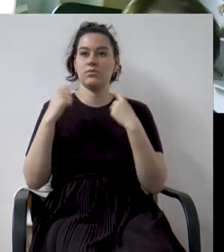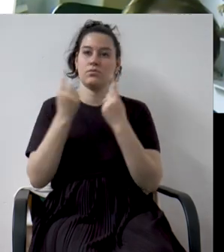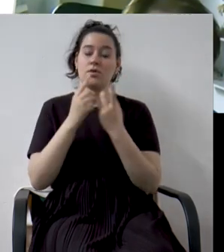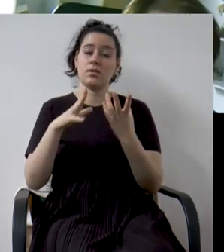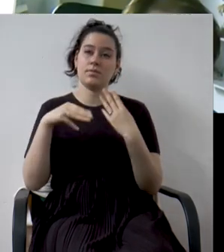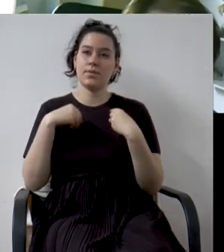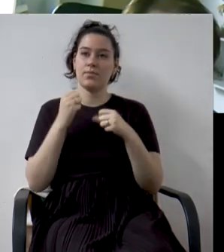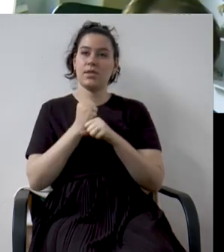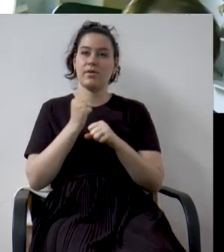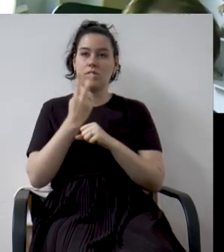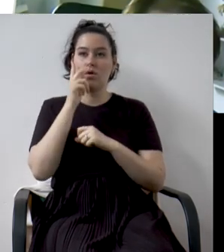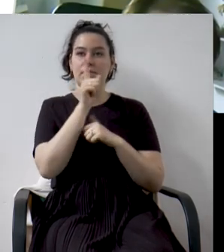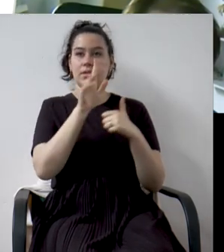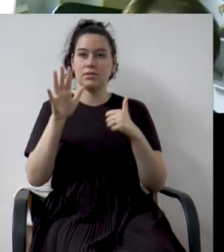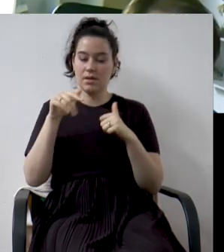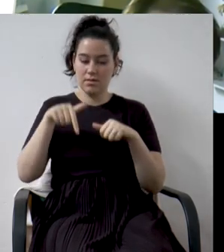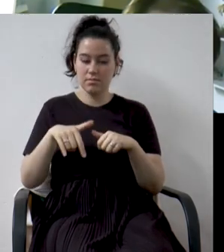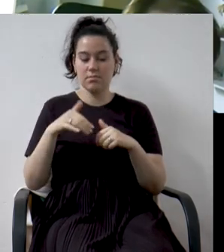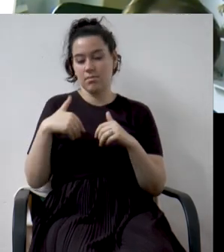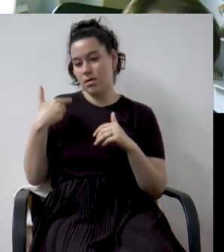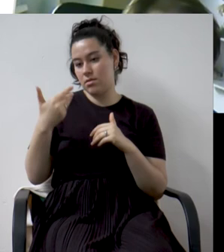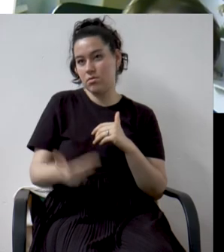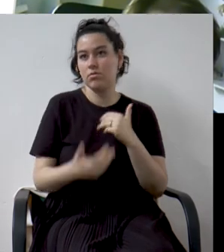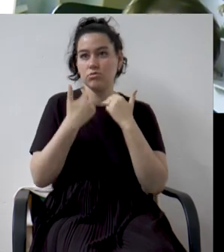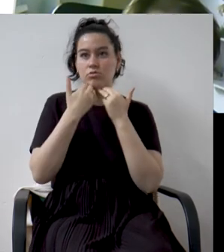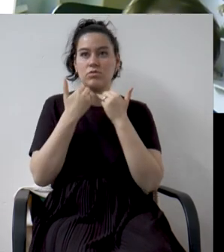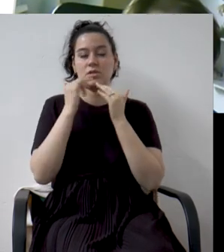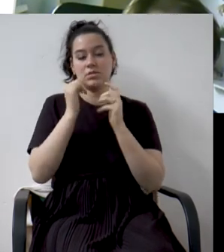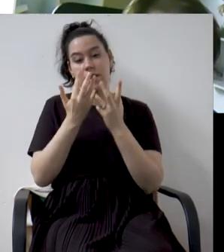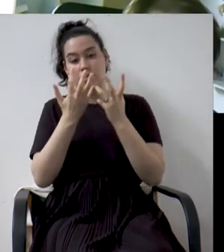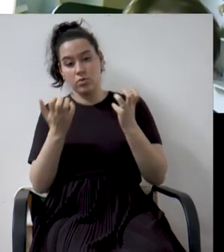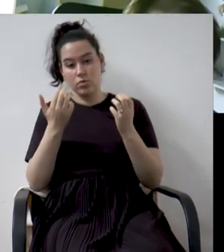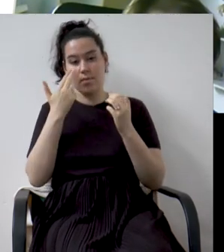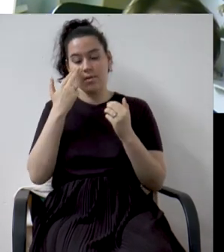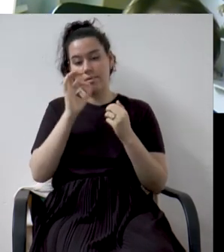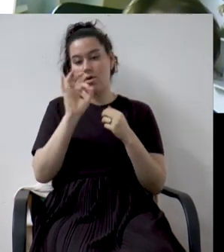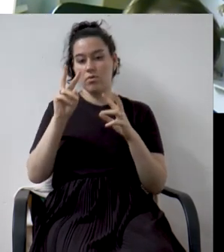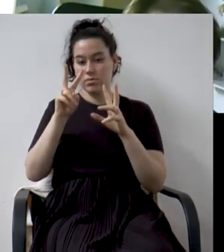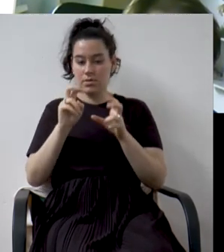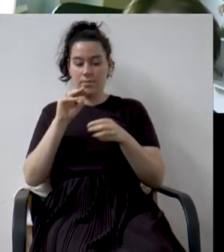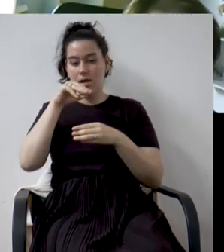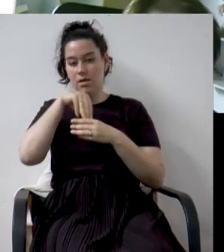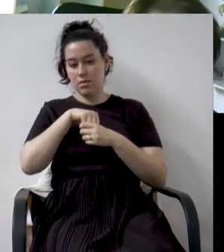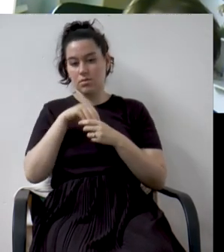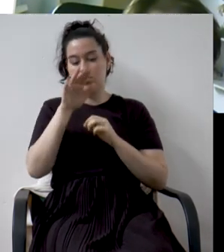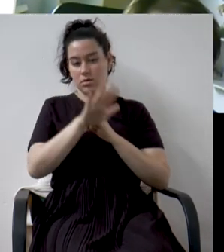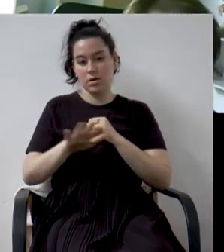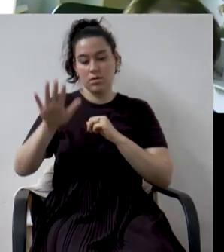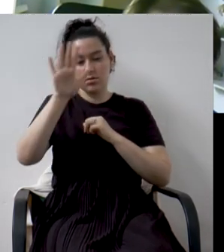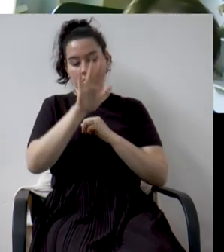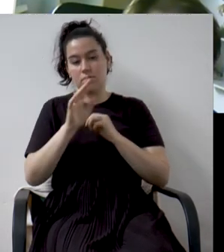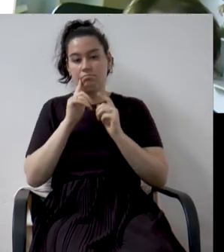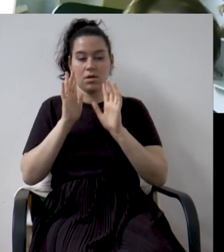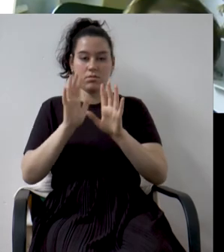asumiendo desde 2016 por lo menos, no sé si en función de la estructura o si de la propia impronta de la región que viene se